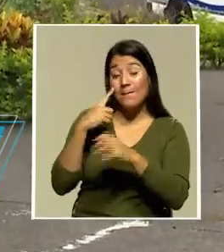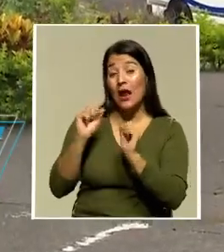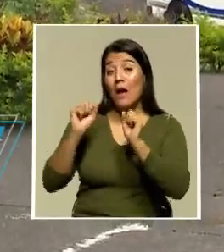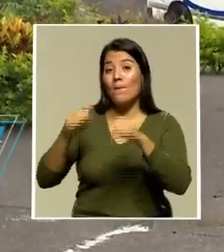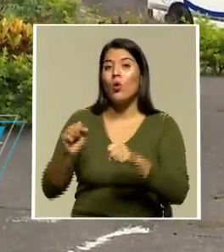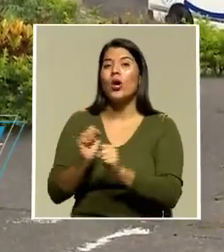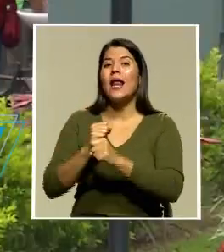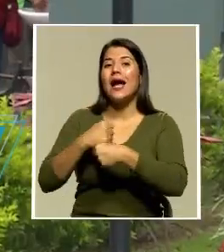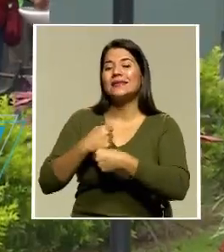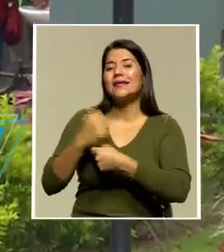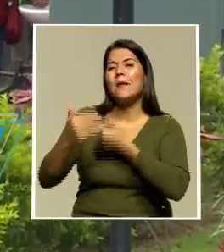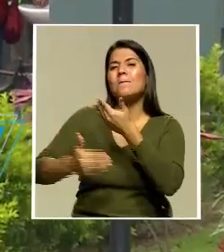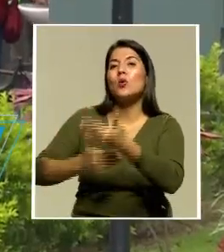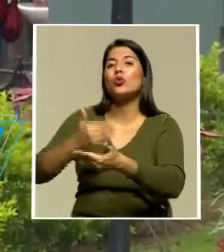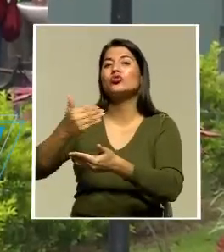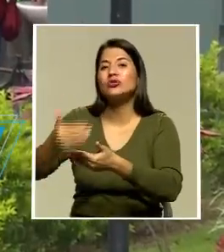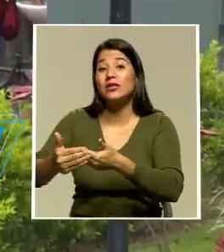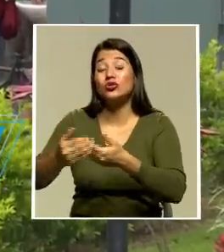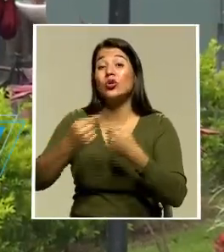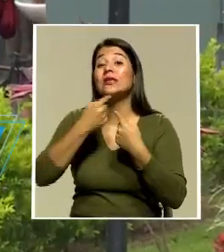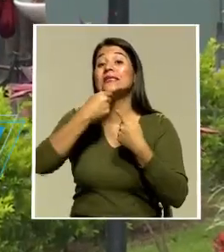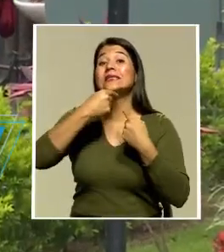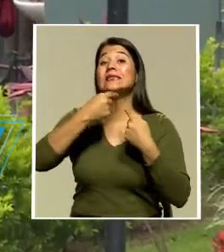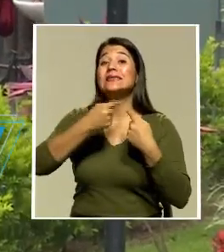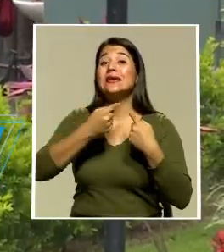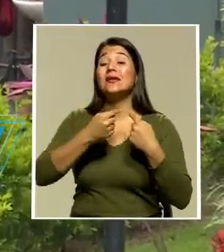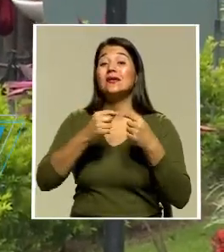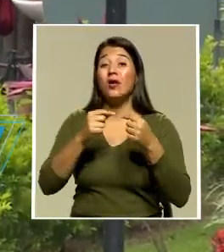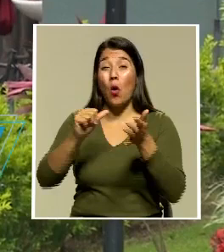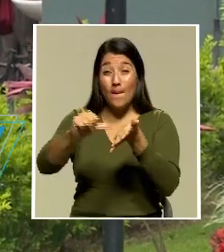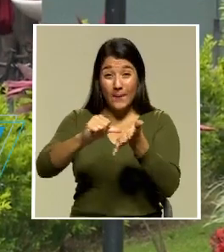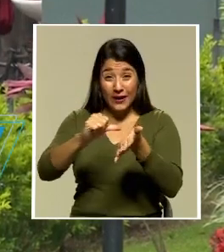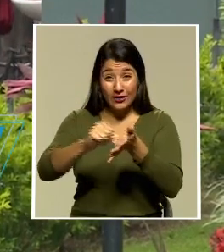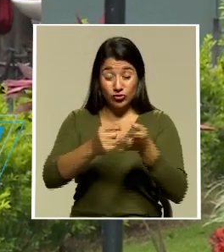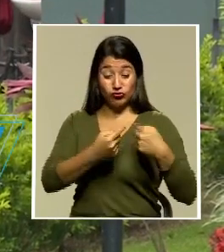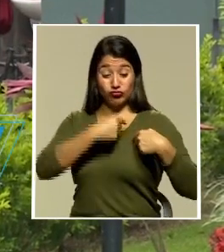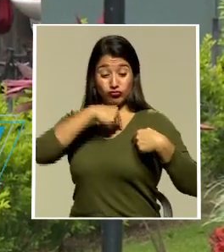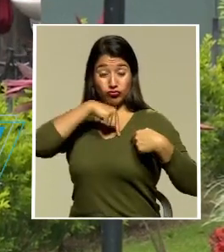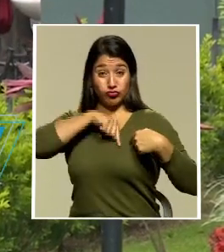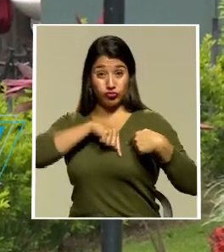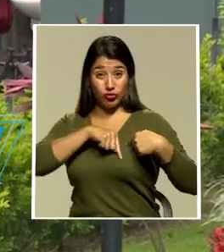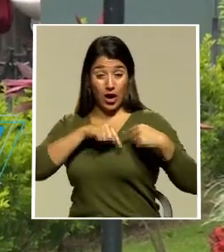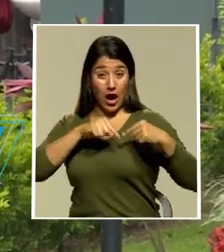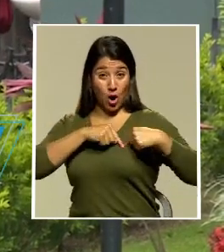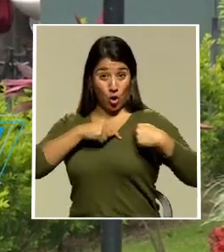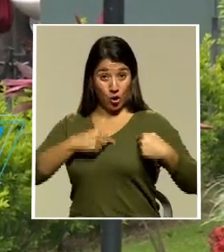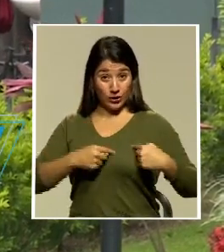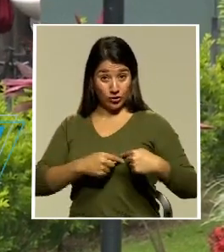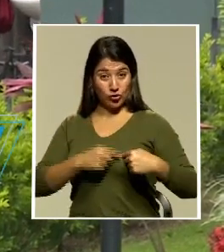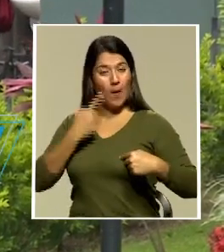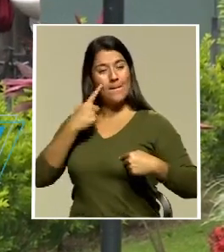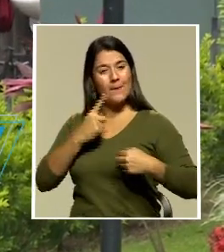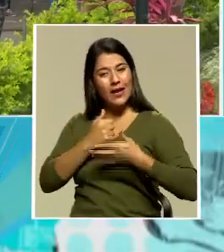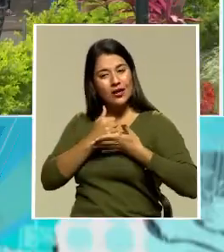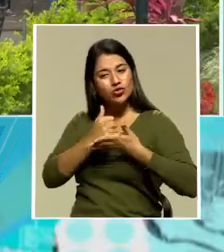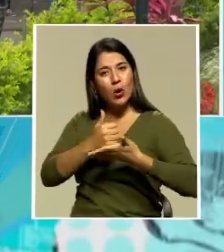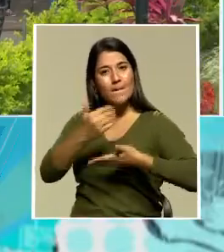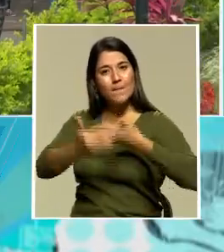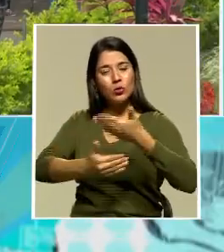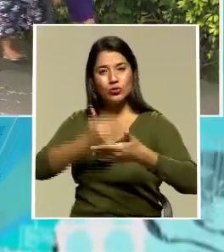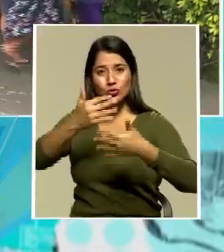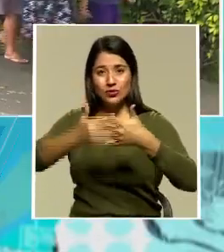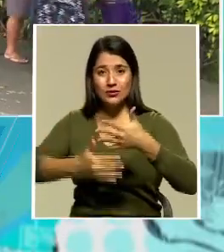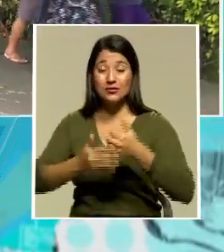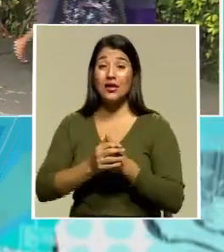procedimientos tipo cateterismos cardíacos que en este momento el Hospital de Alajuela no realiza porque no tiene pues ni el equipamiento